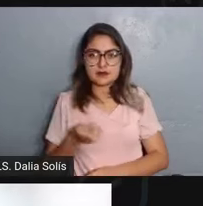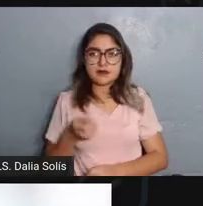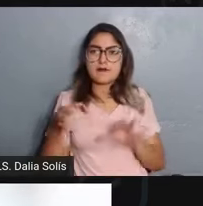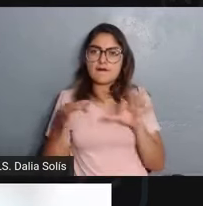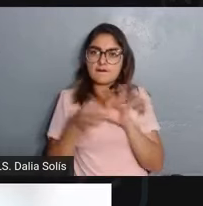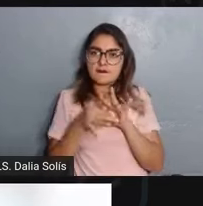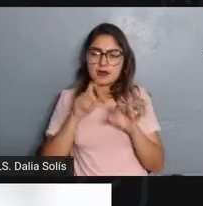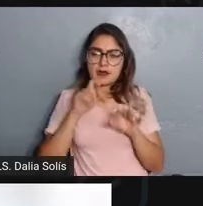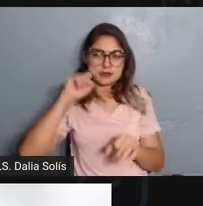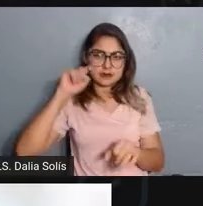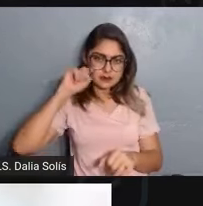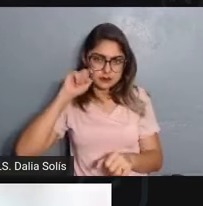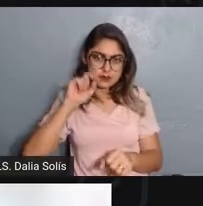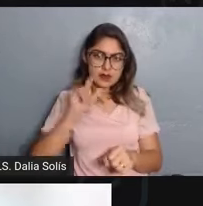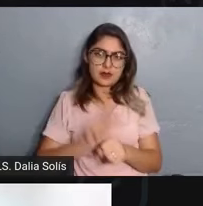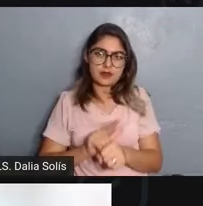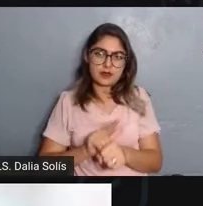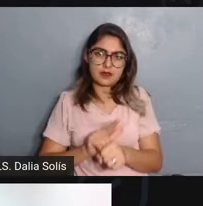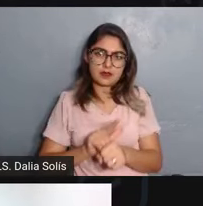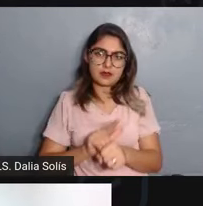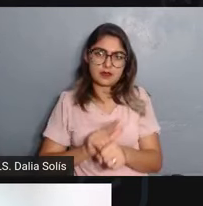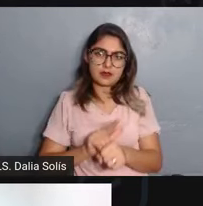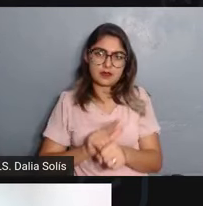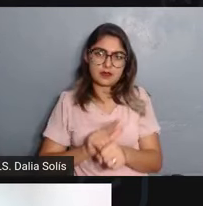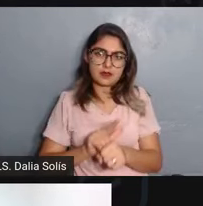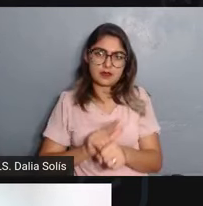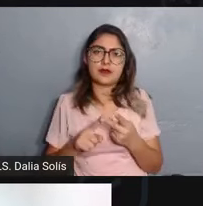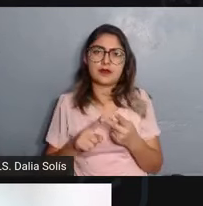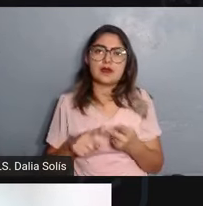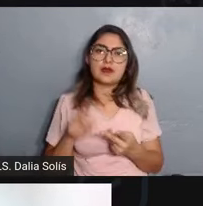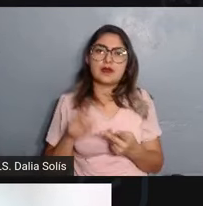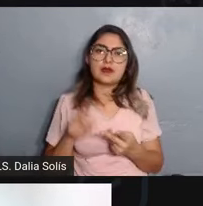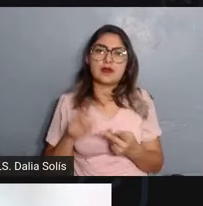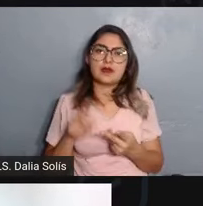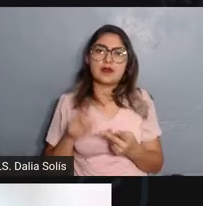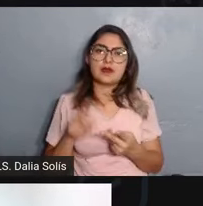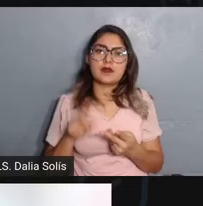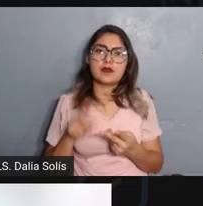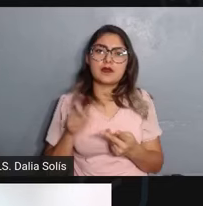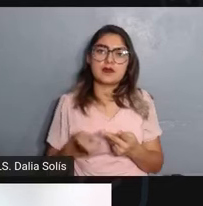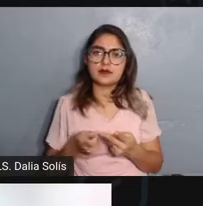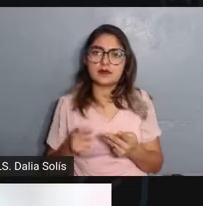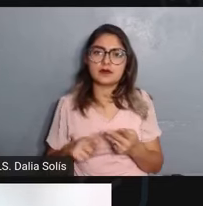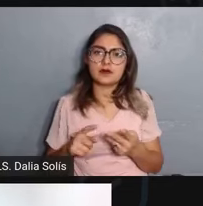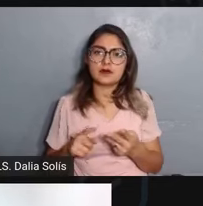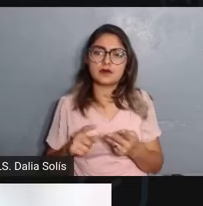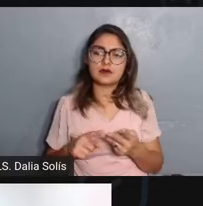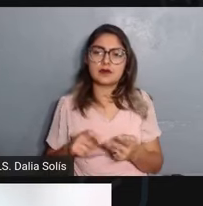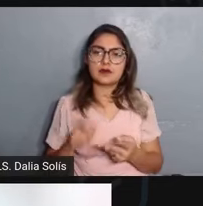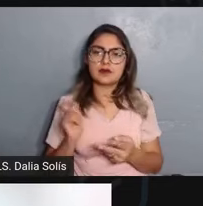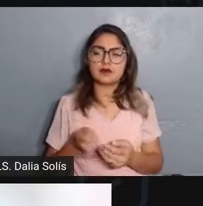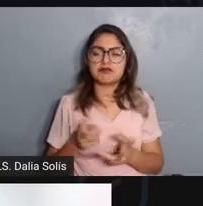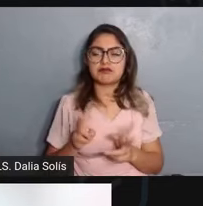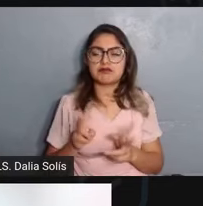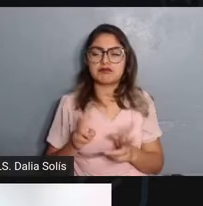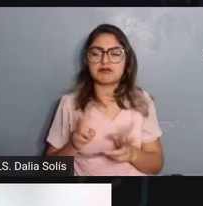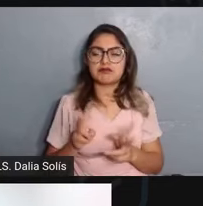desde los planos psicológicos y de los planos sociológicos vamos a poder ver y estudiar